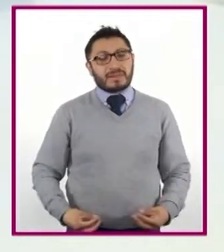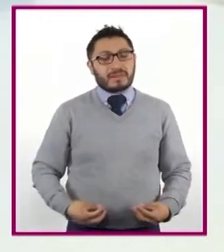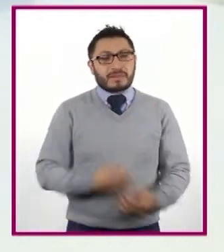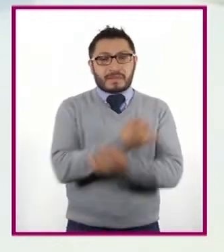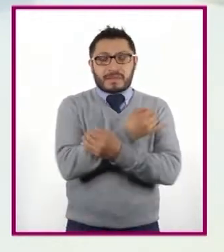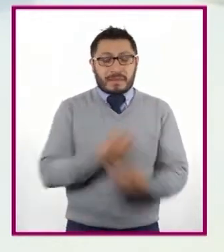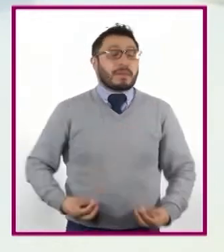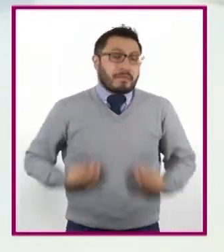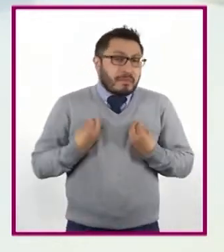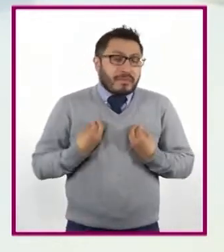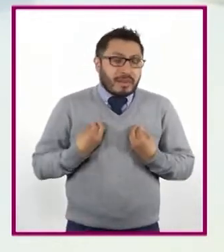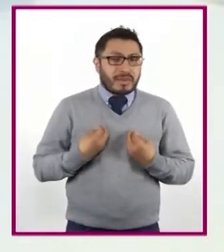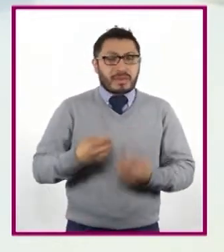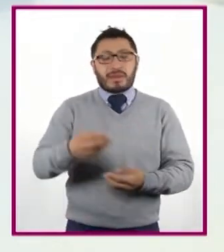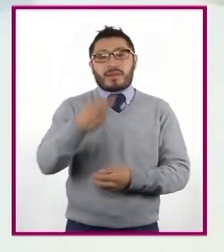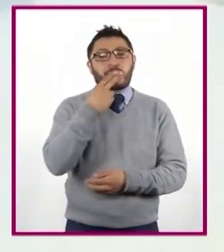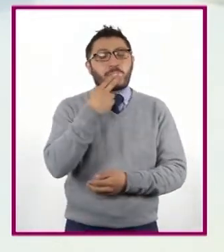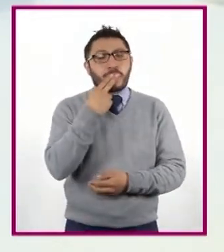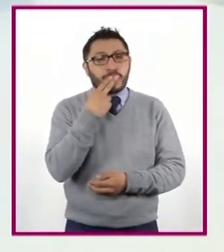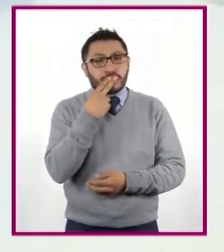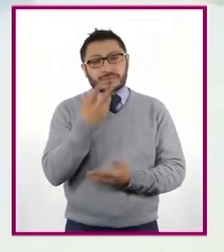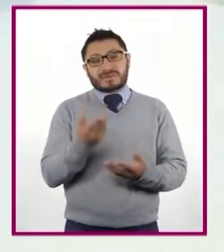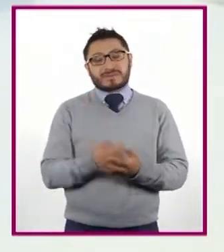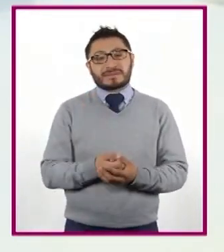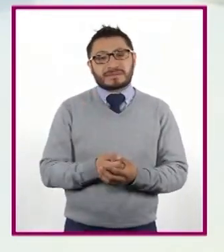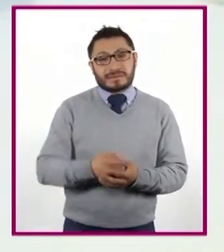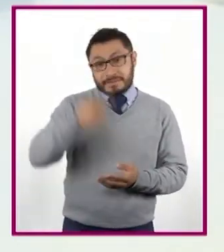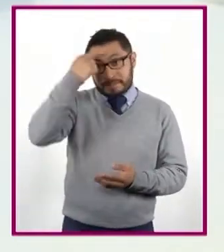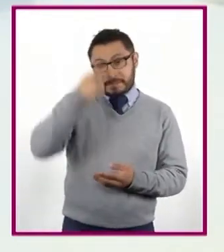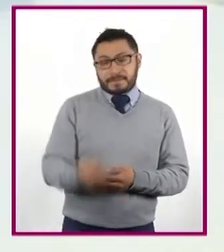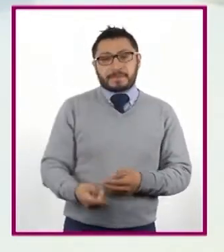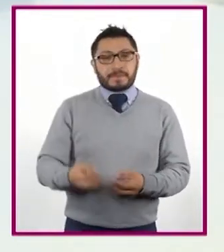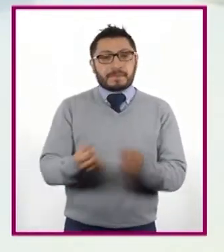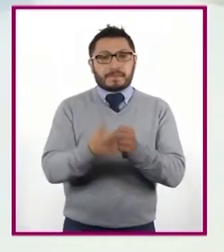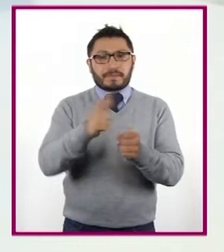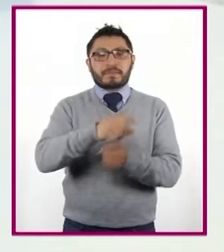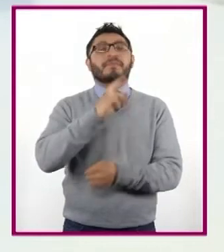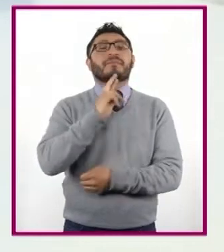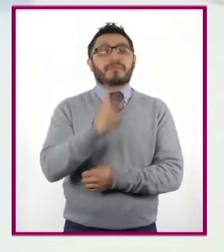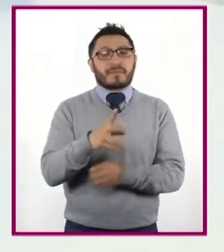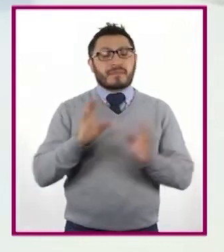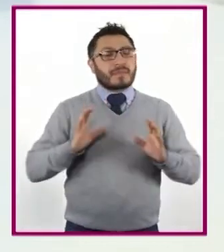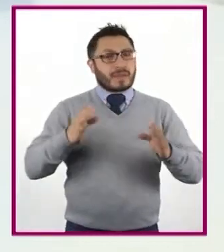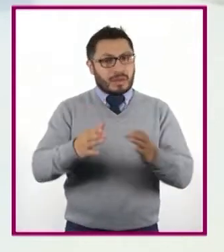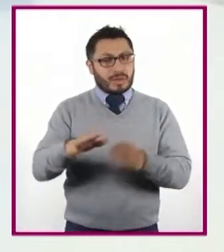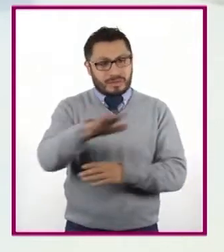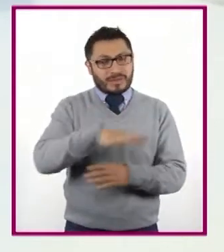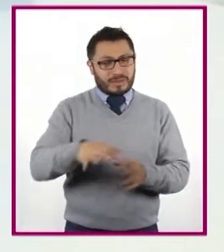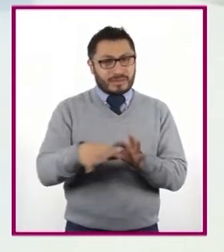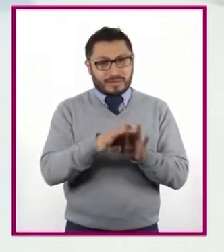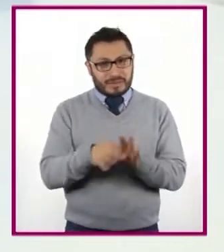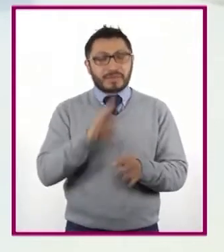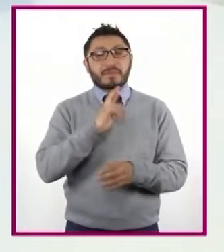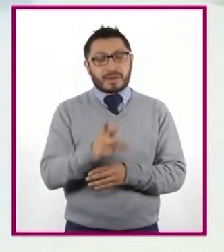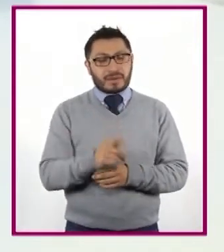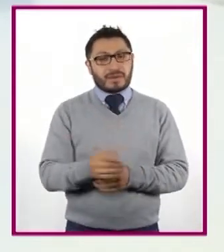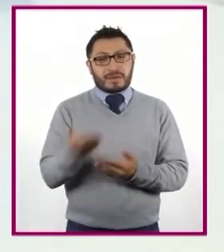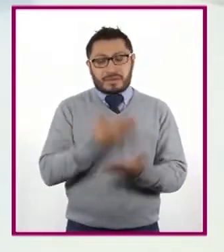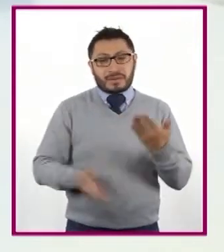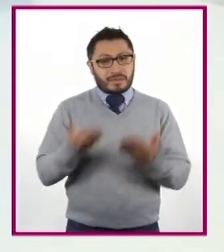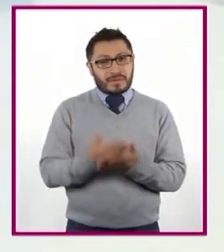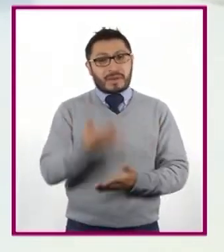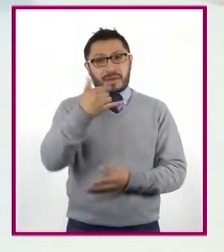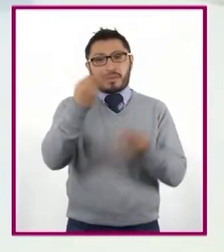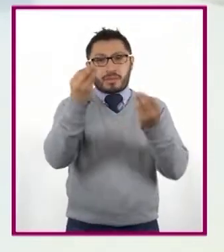la propia vida y apoyarnos para tener una mejor sociedad. Por ello, es importante que